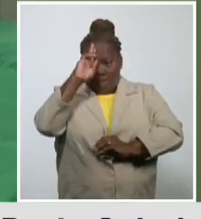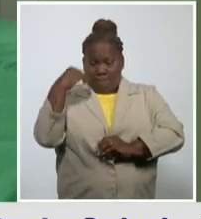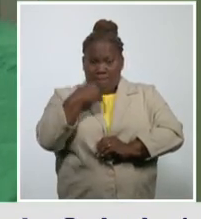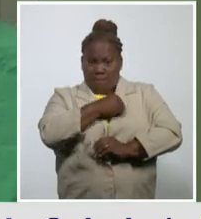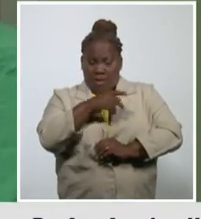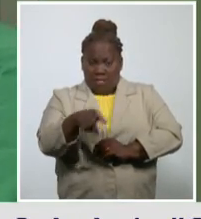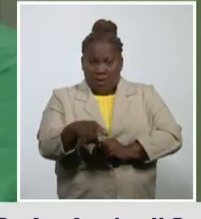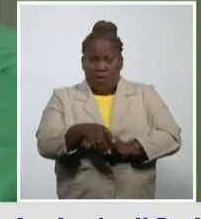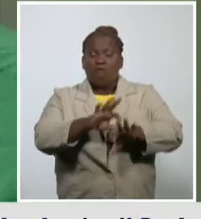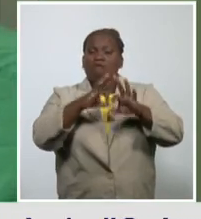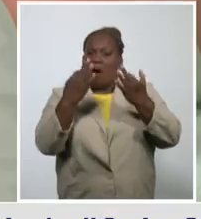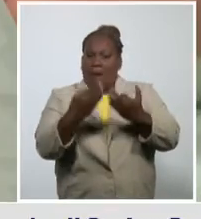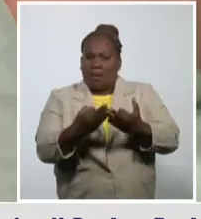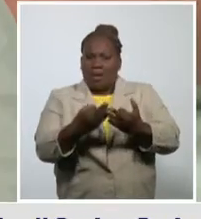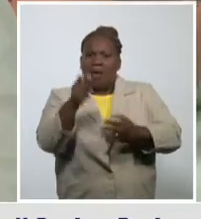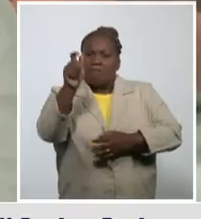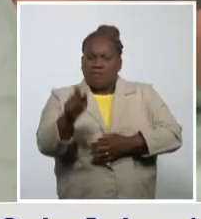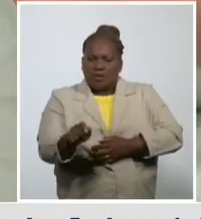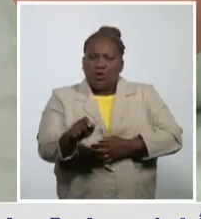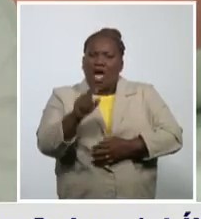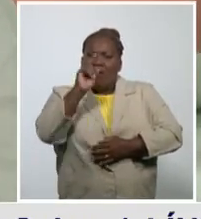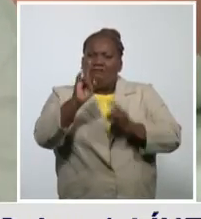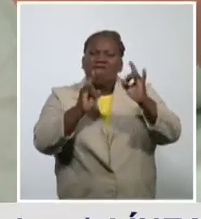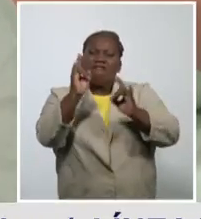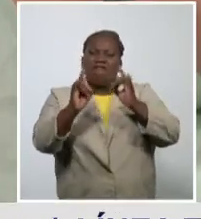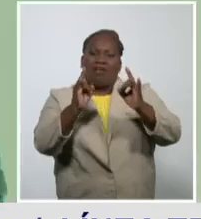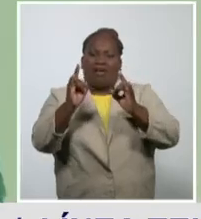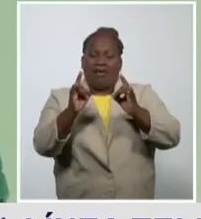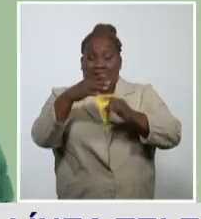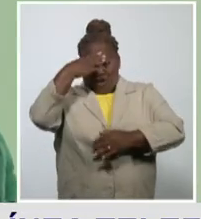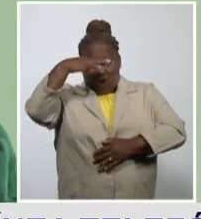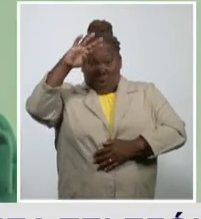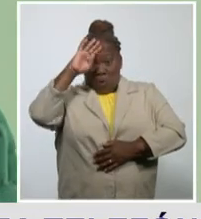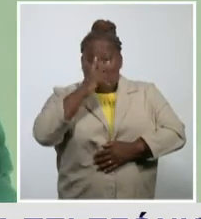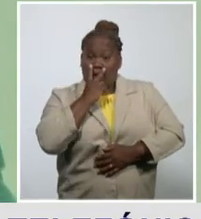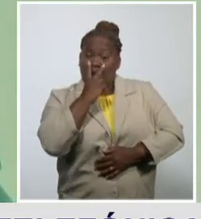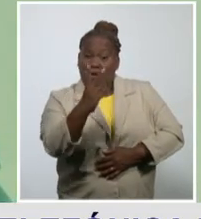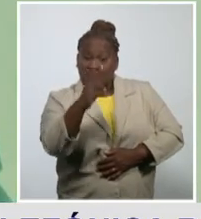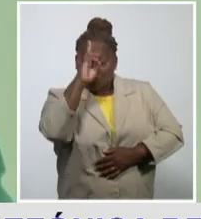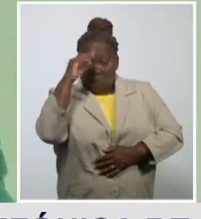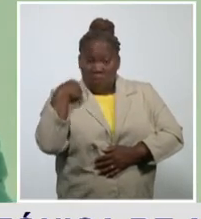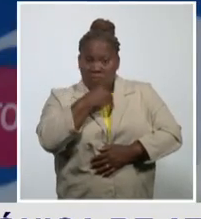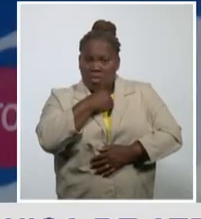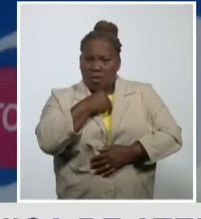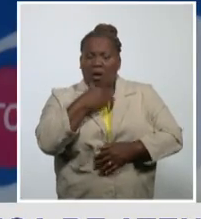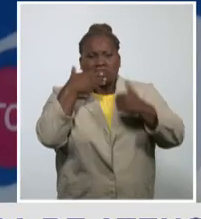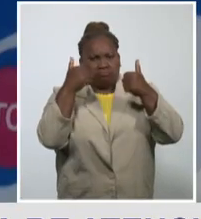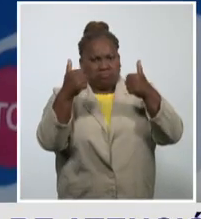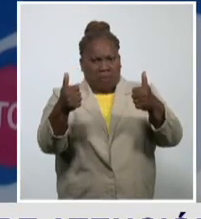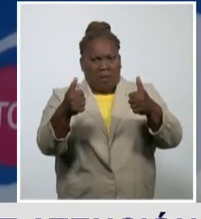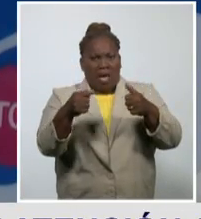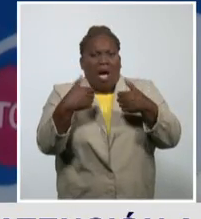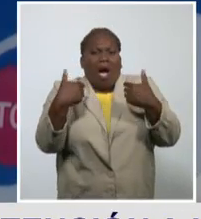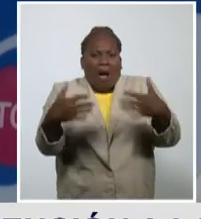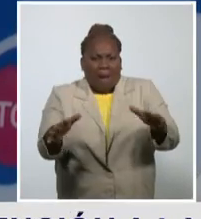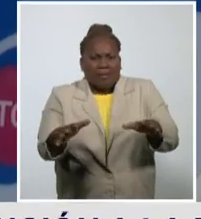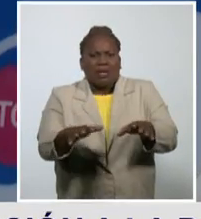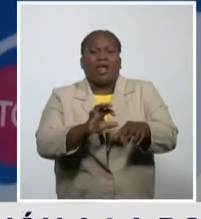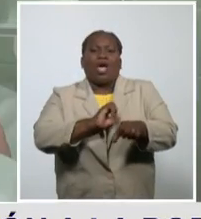la familia y al recién nacido. En Cuba, la atención médica está garantizada a pesar de la pandemia.